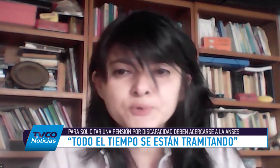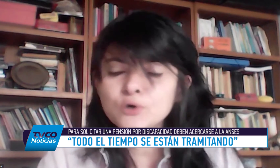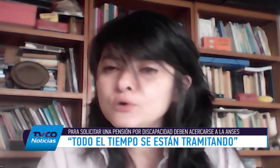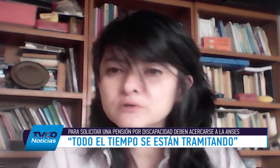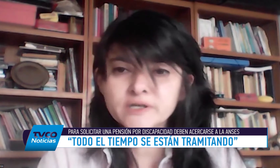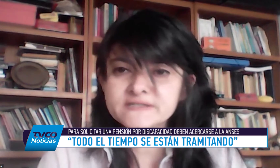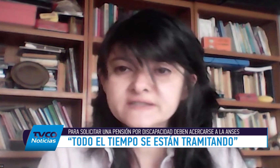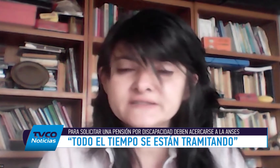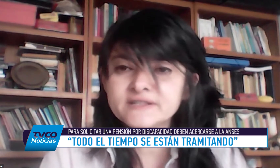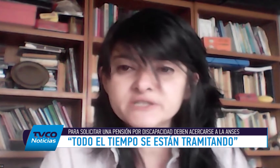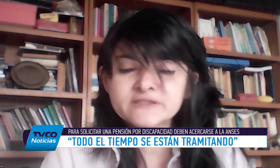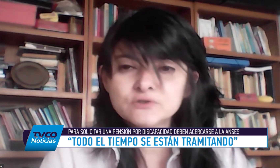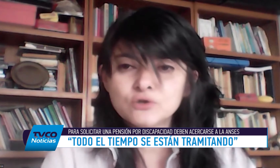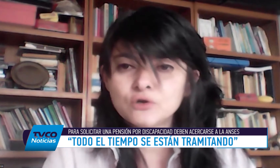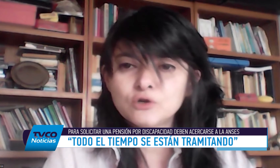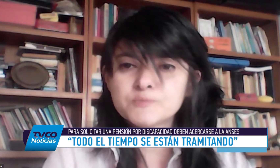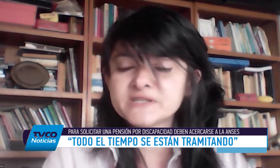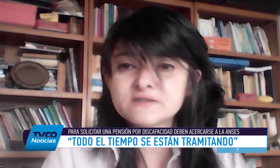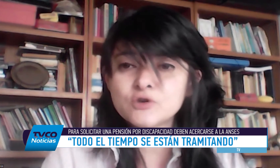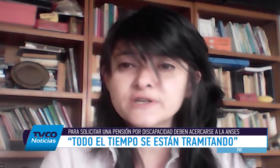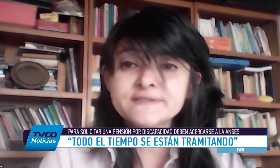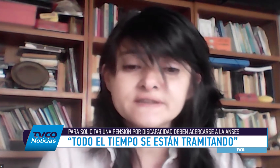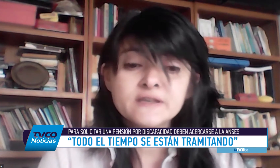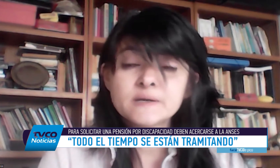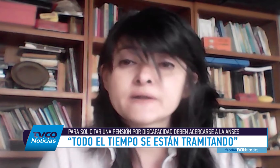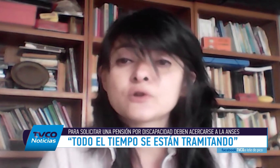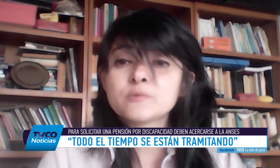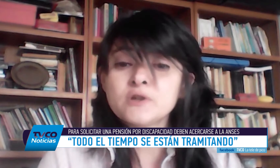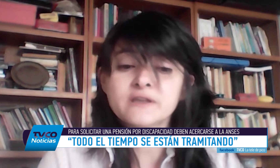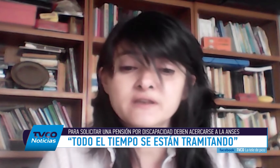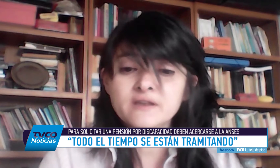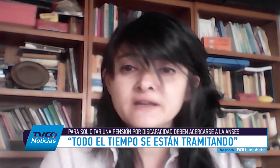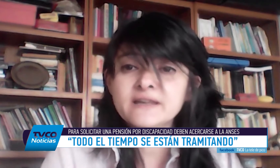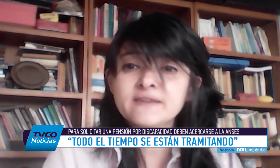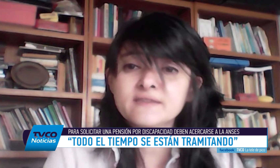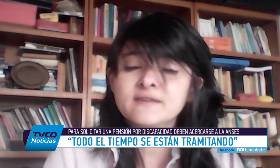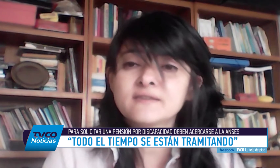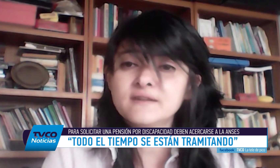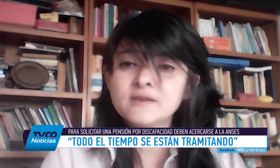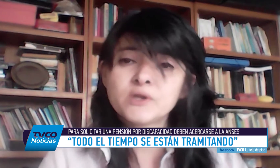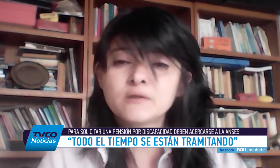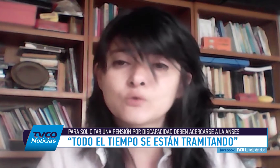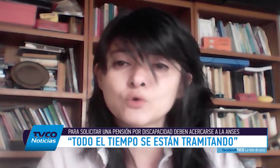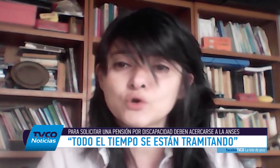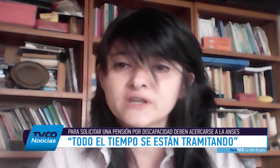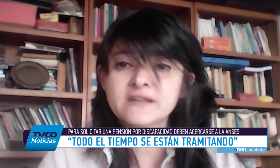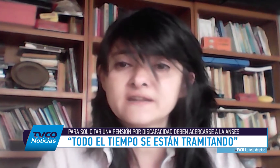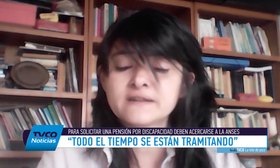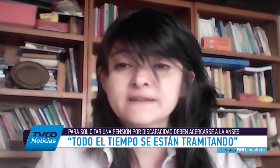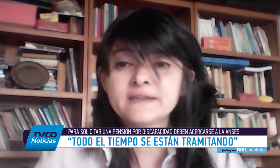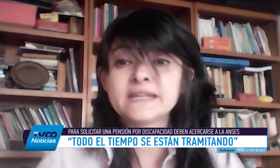el tiempo se están tramitando pensiones. Recordémosle a la gente que tiene que pedir